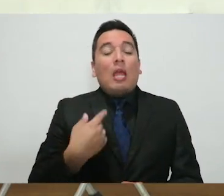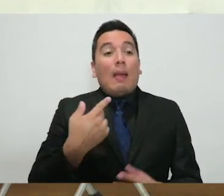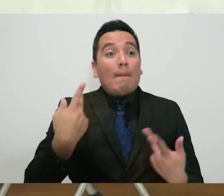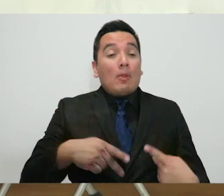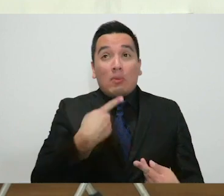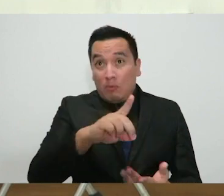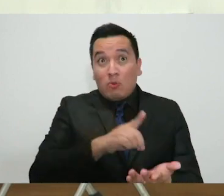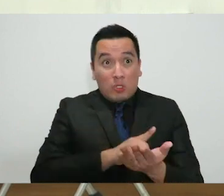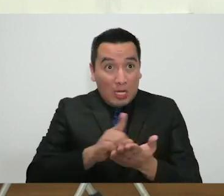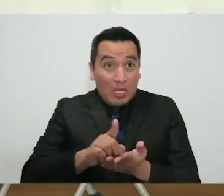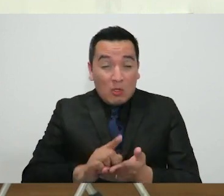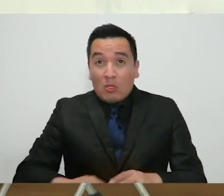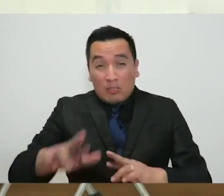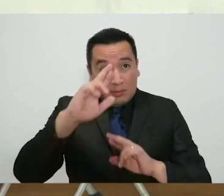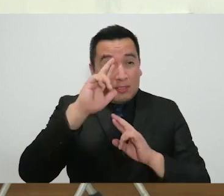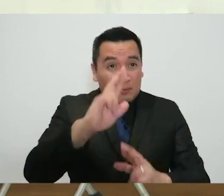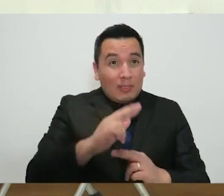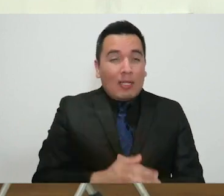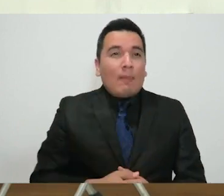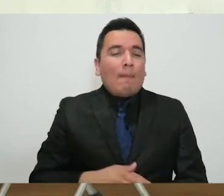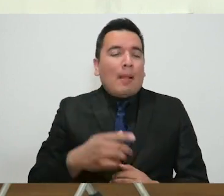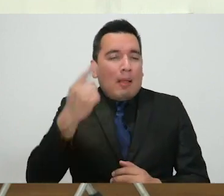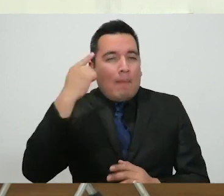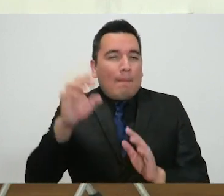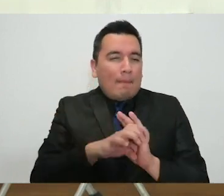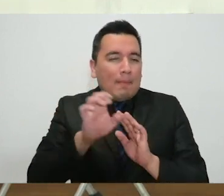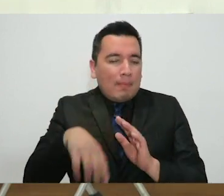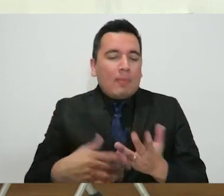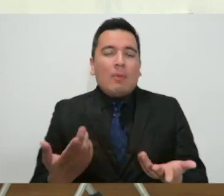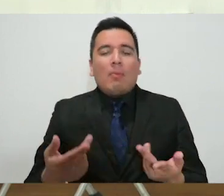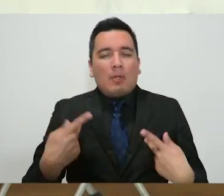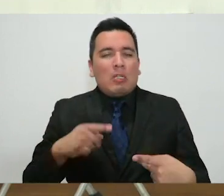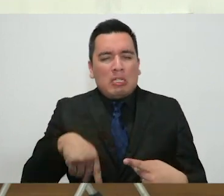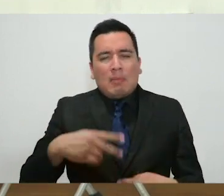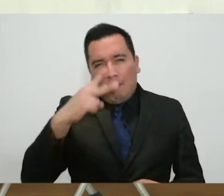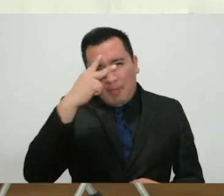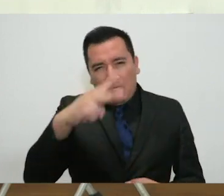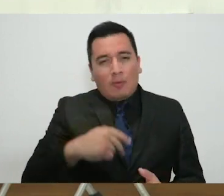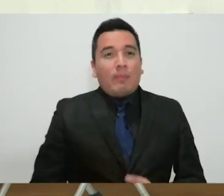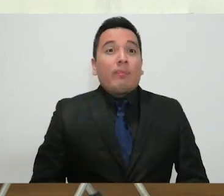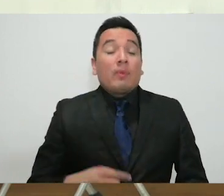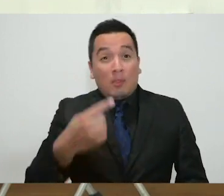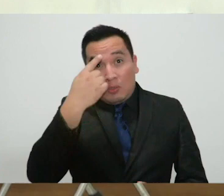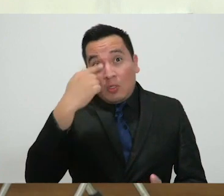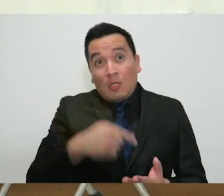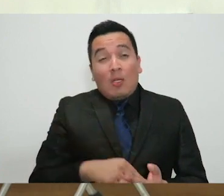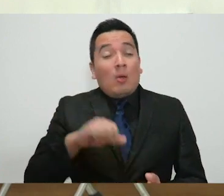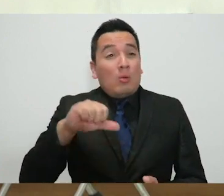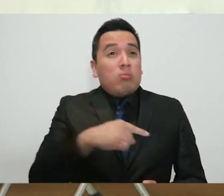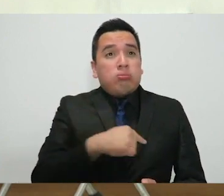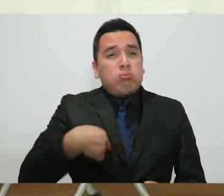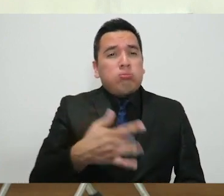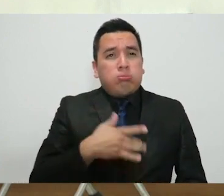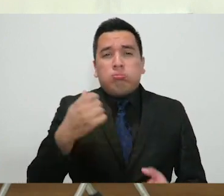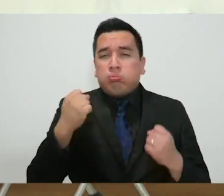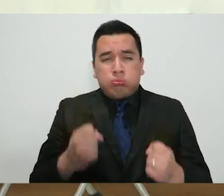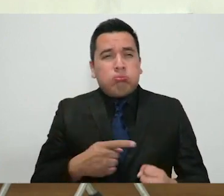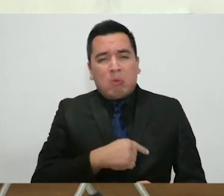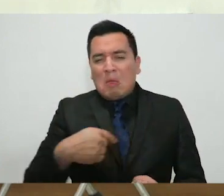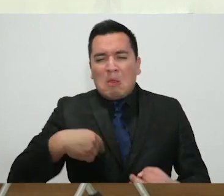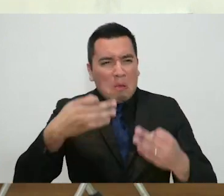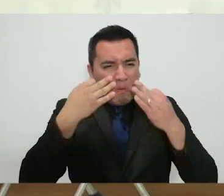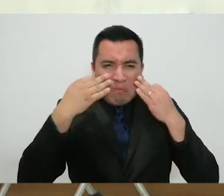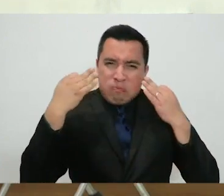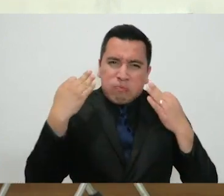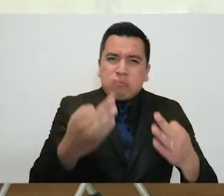derechos político-electorales a las personas en nuestro país. Yo creo que hoy nadie duda de que ese avance es